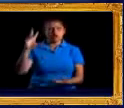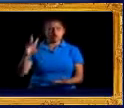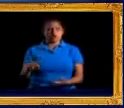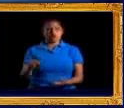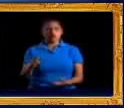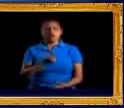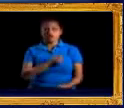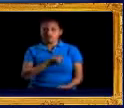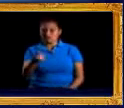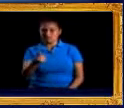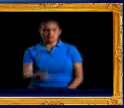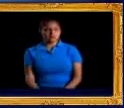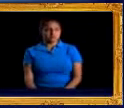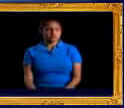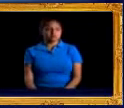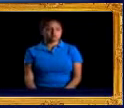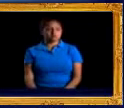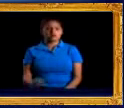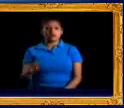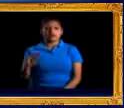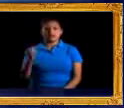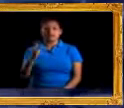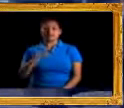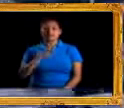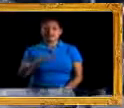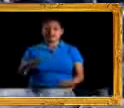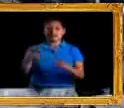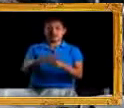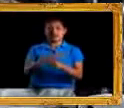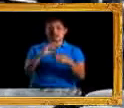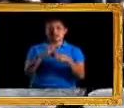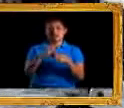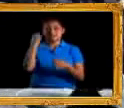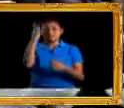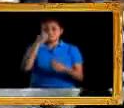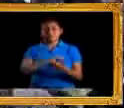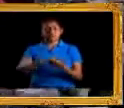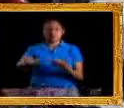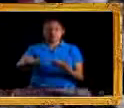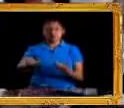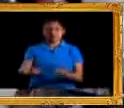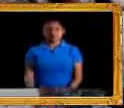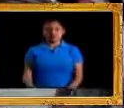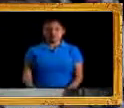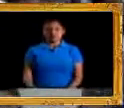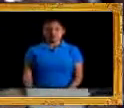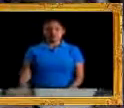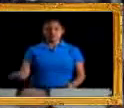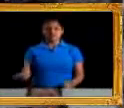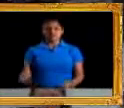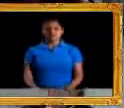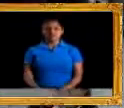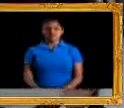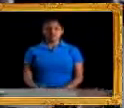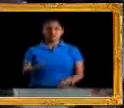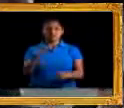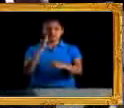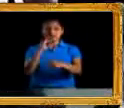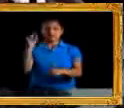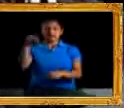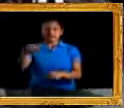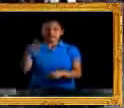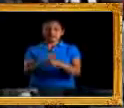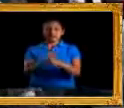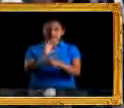que iba a haber dos llenuras: la llenura del Espíritu Santo y la llenura de la corrupción de este mundo. Y esta iglesia,